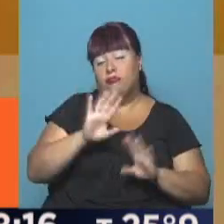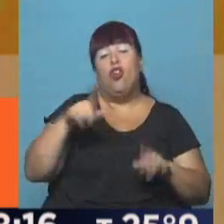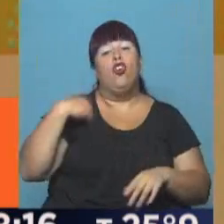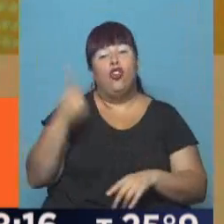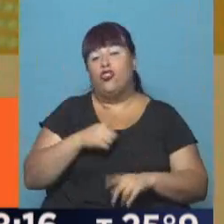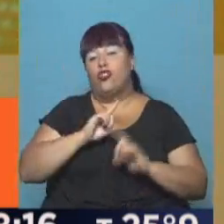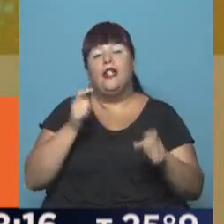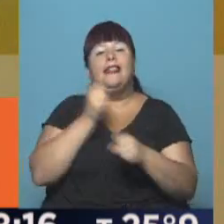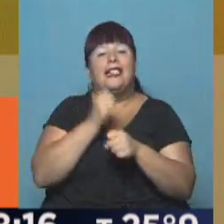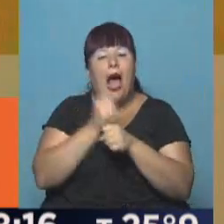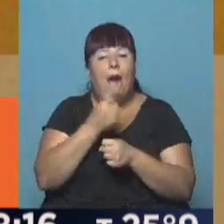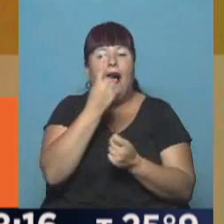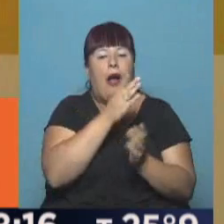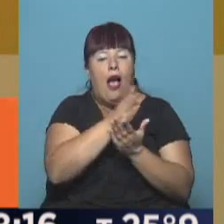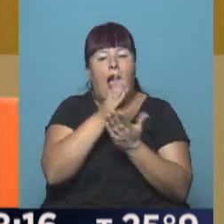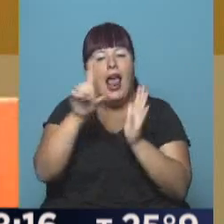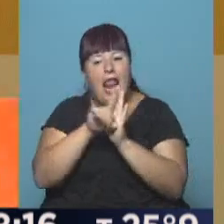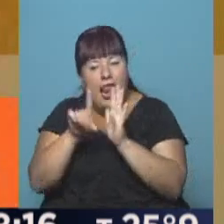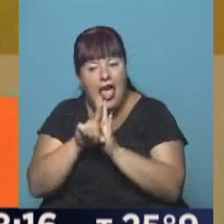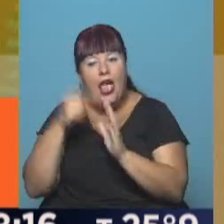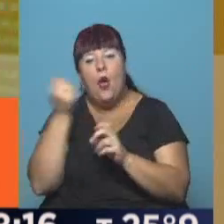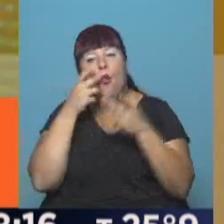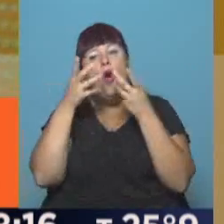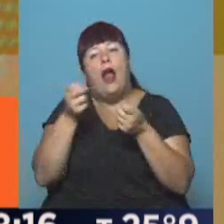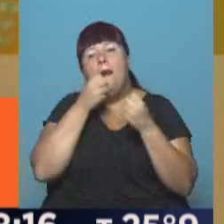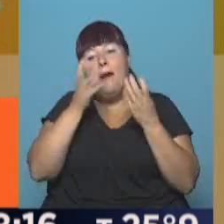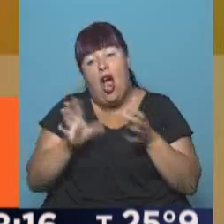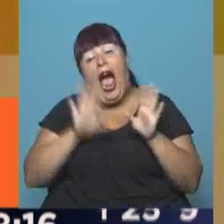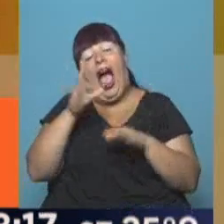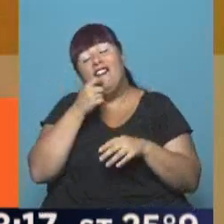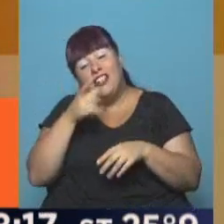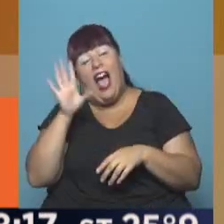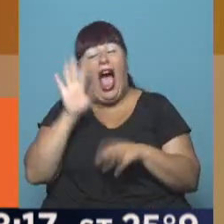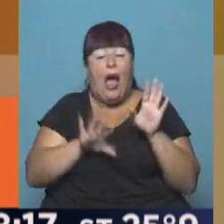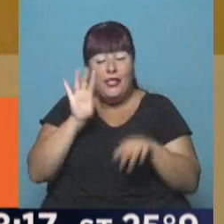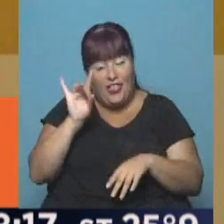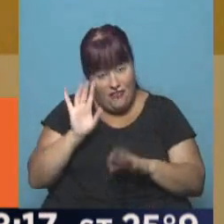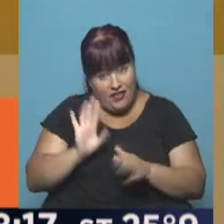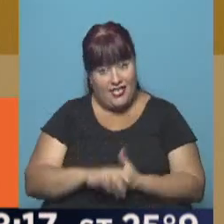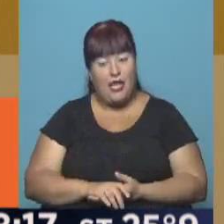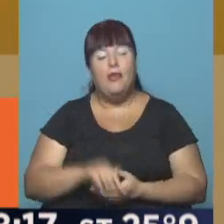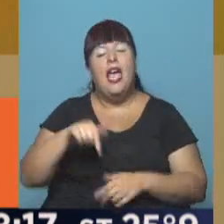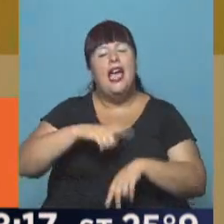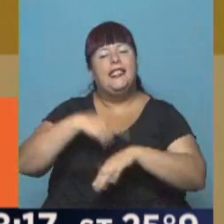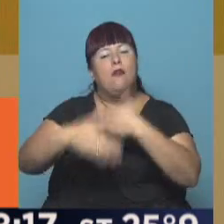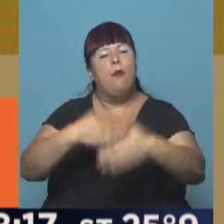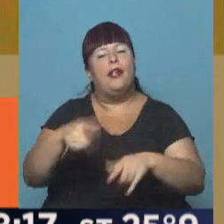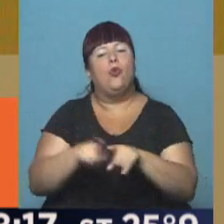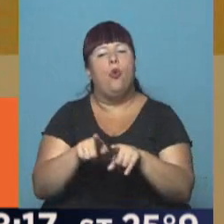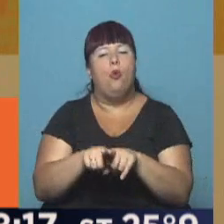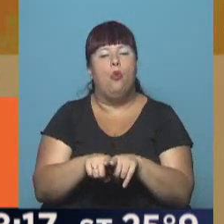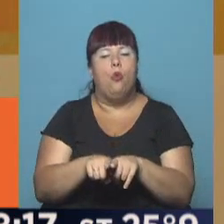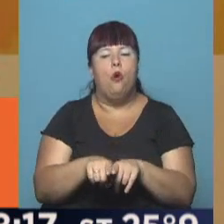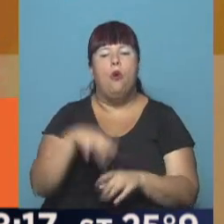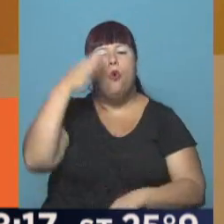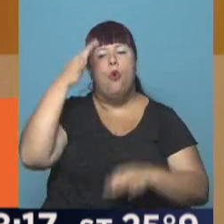nosotros decidimos trabajar en cada una de las leyes y tratar de aportar lo mejor. A veces es fácil, a veces se complica. En este proceso de